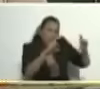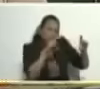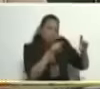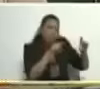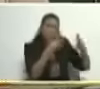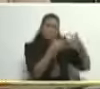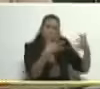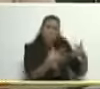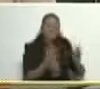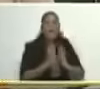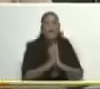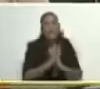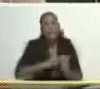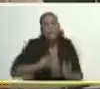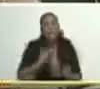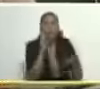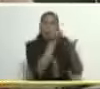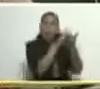que quisiera leer.